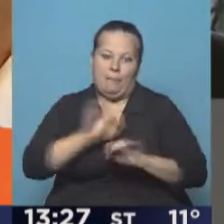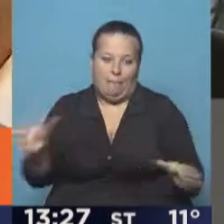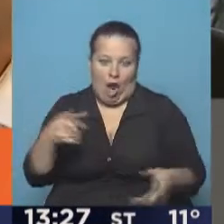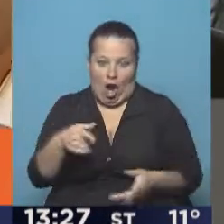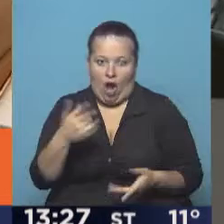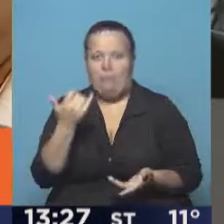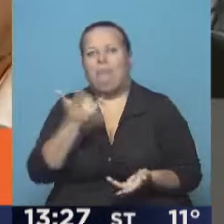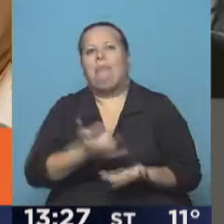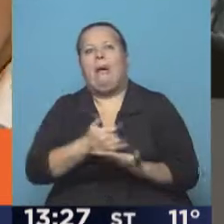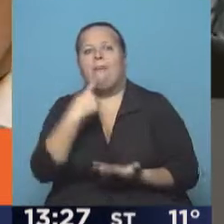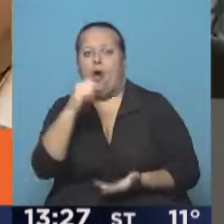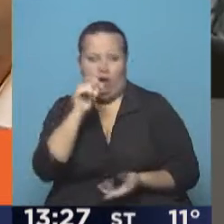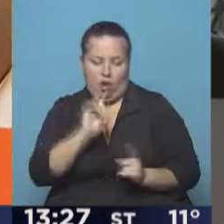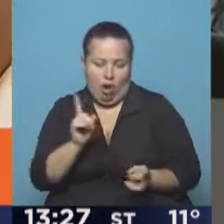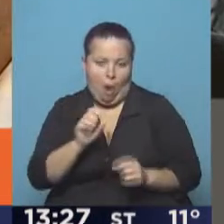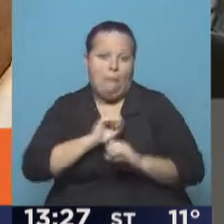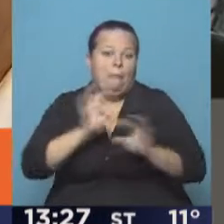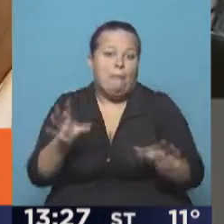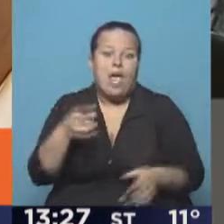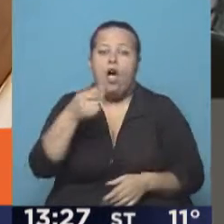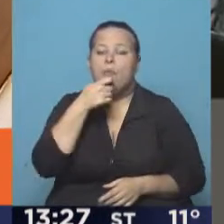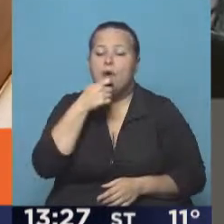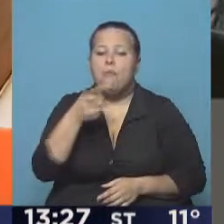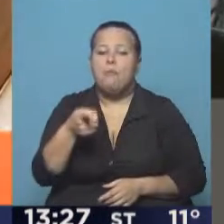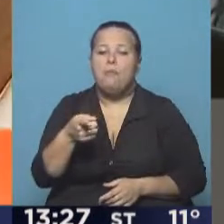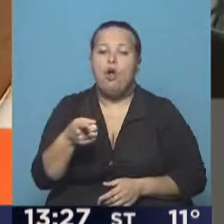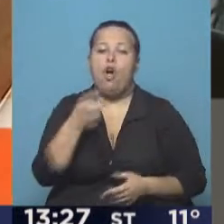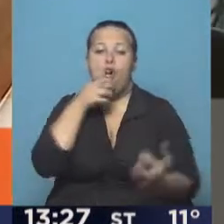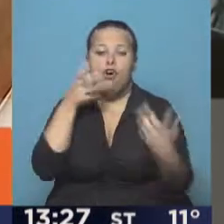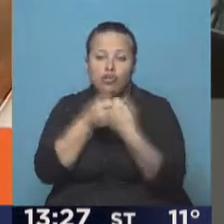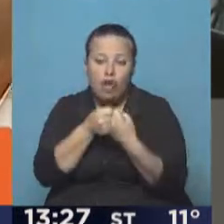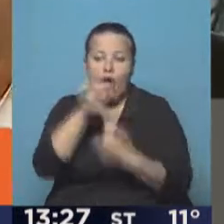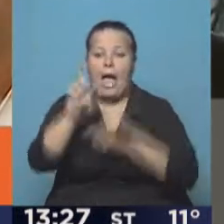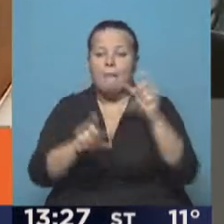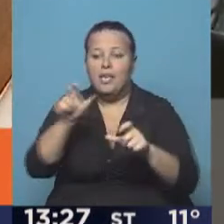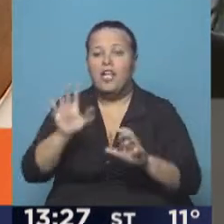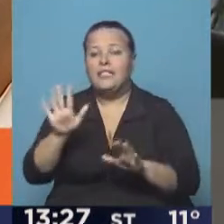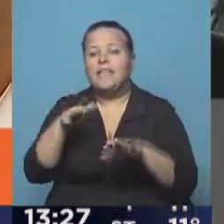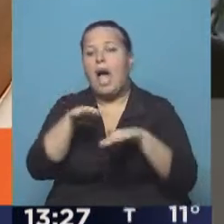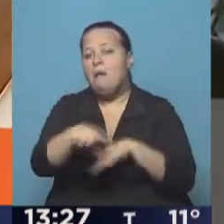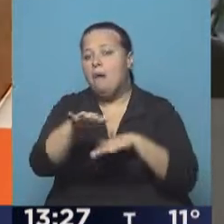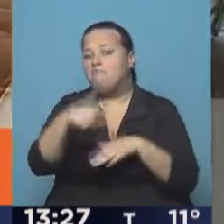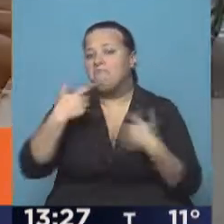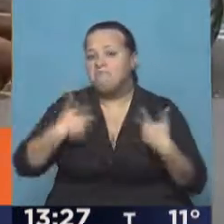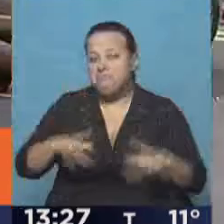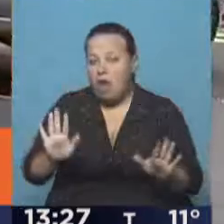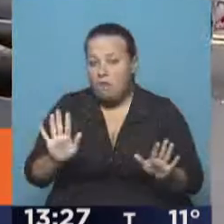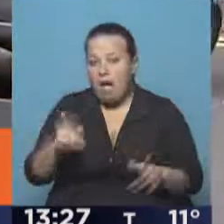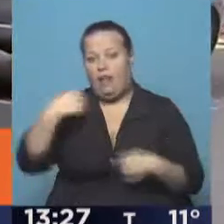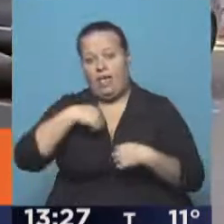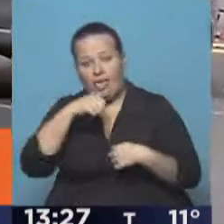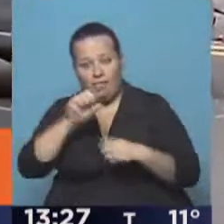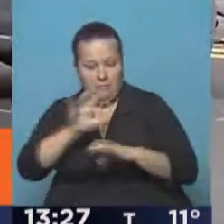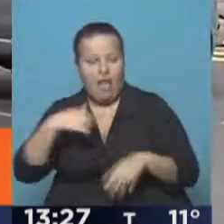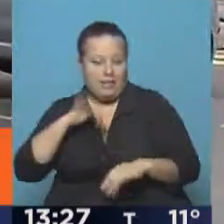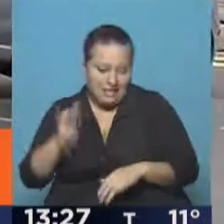y más si se choca a gente que venía transitando de una manera normal